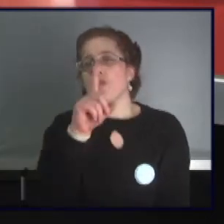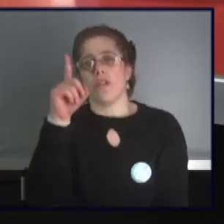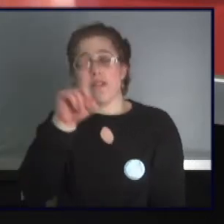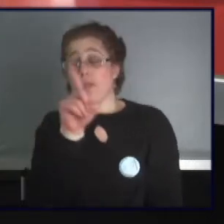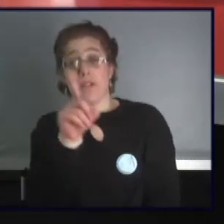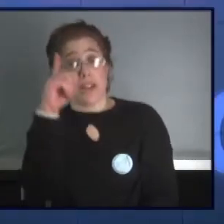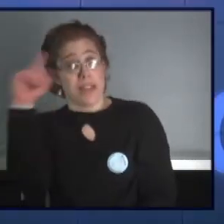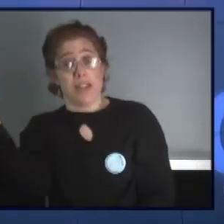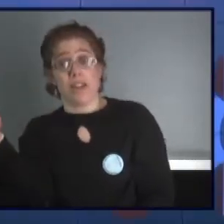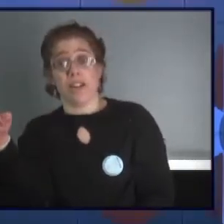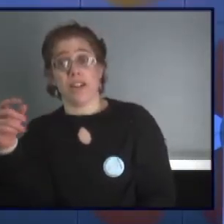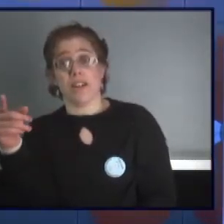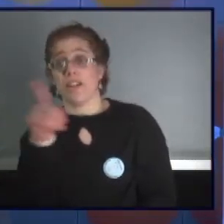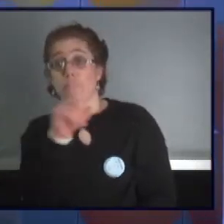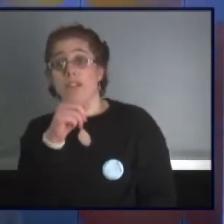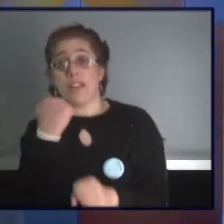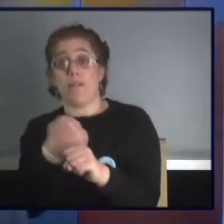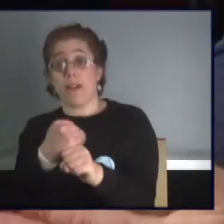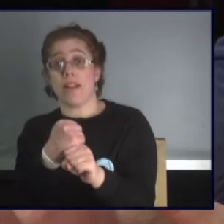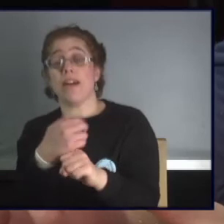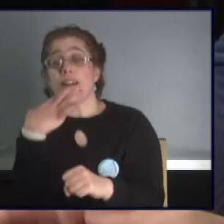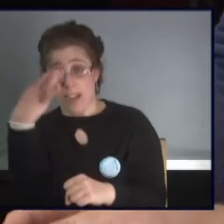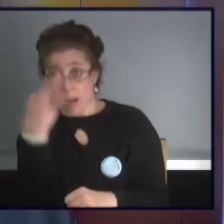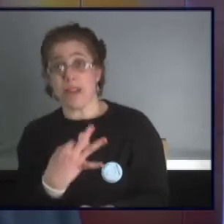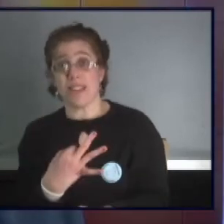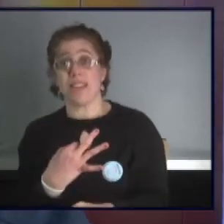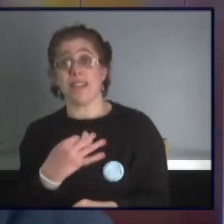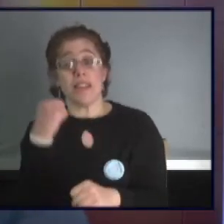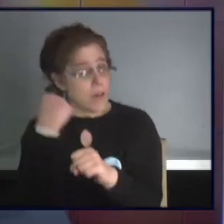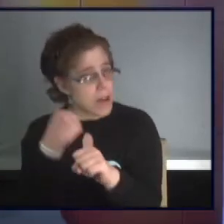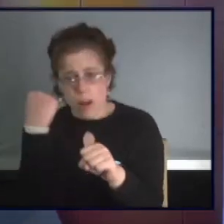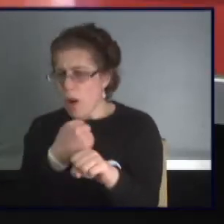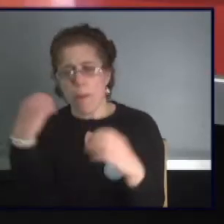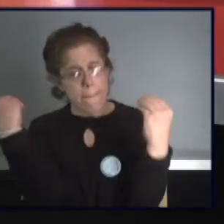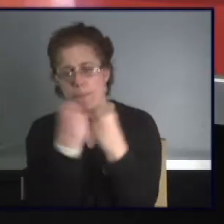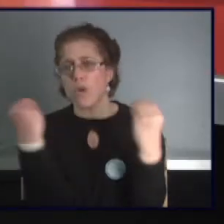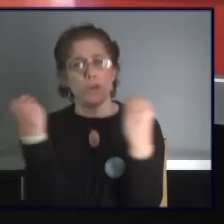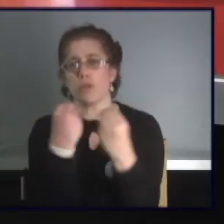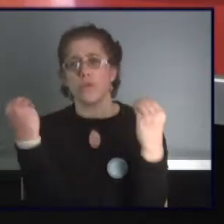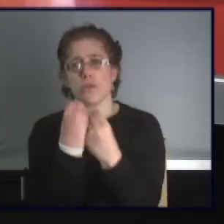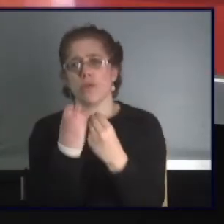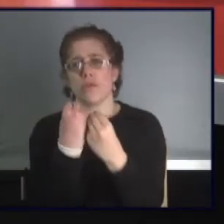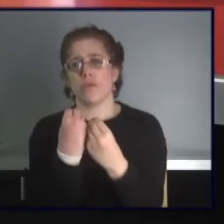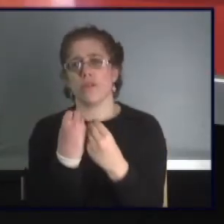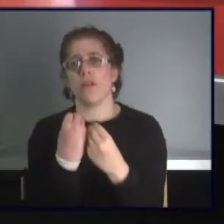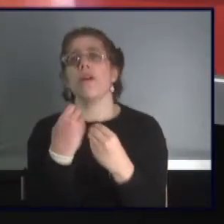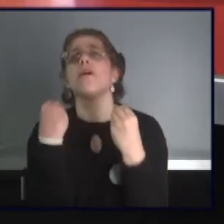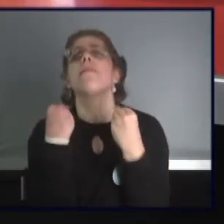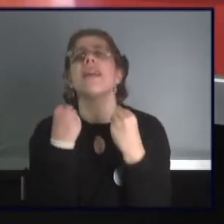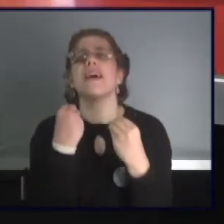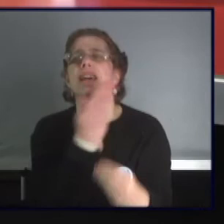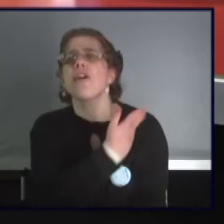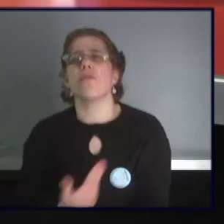no hayan trabajado realmente les creo que han trabajado un montón los 15 años ahora para quien gobernaron